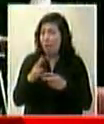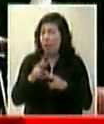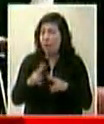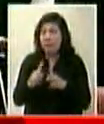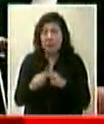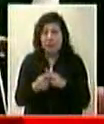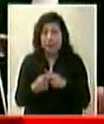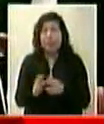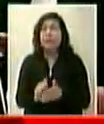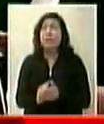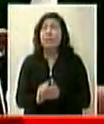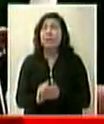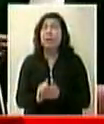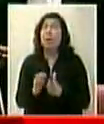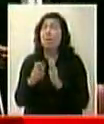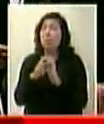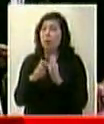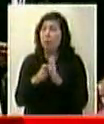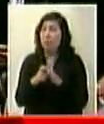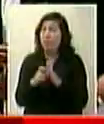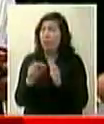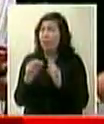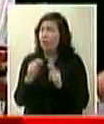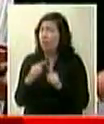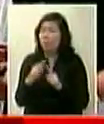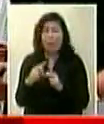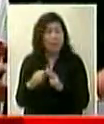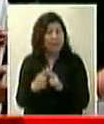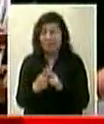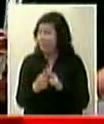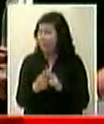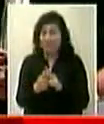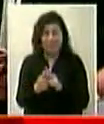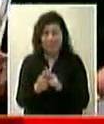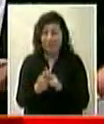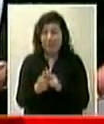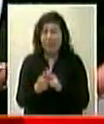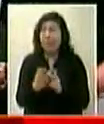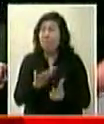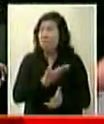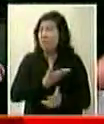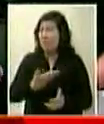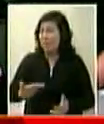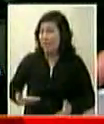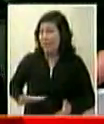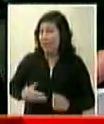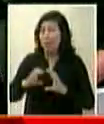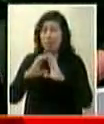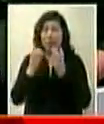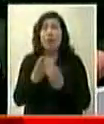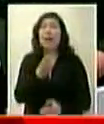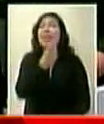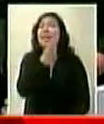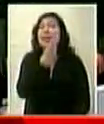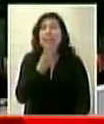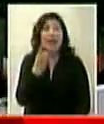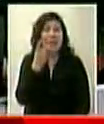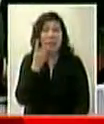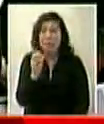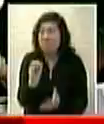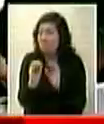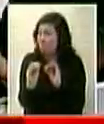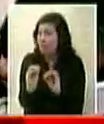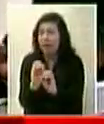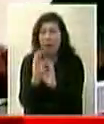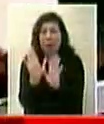esta iniciativa de crear el programa de gestores no es una iniciativa de Daniel Abugataz como persona. Eso tiene que quedar claro, es